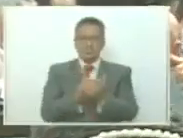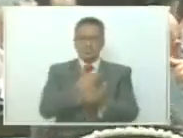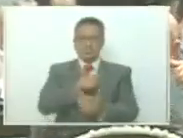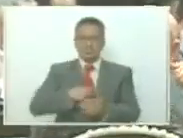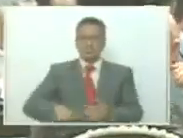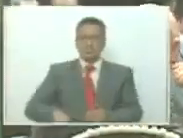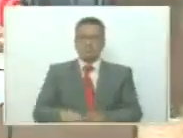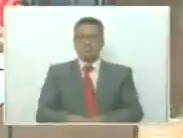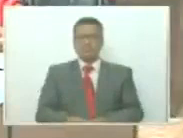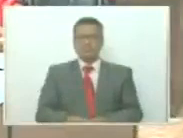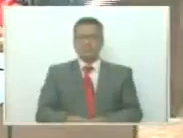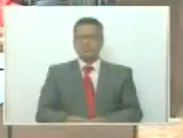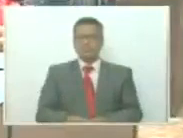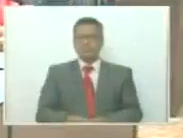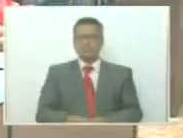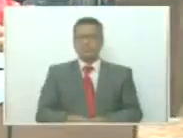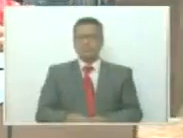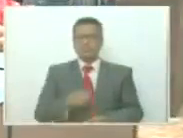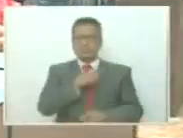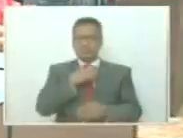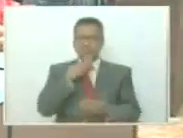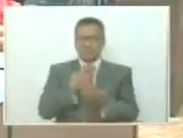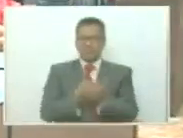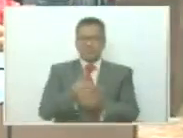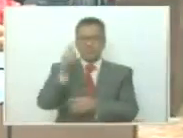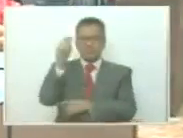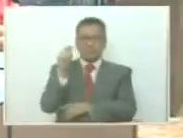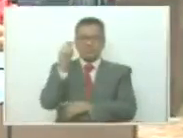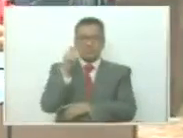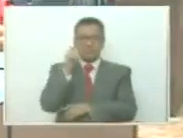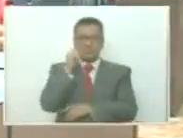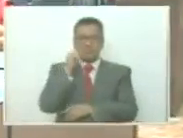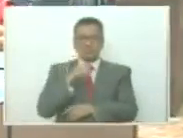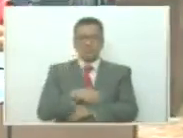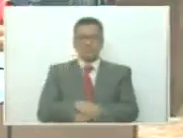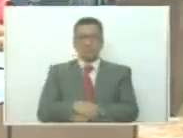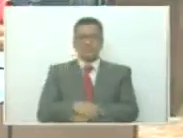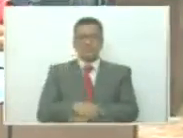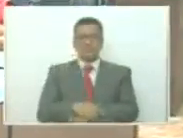presidente. Muchas gracias, querido diputado.